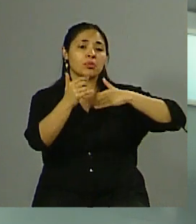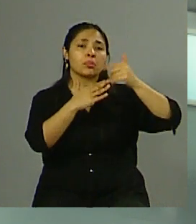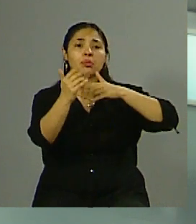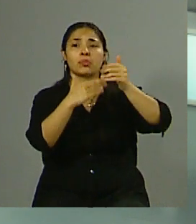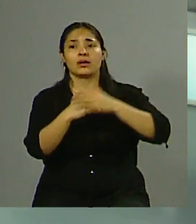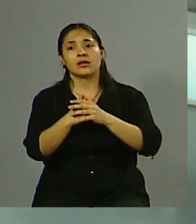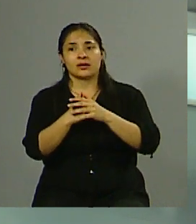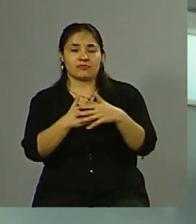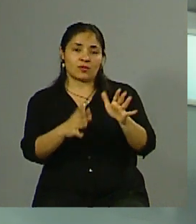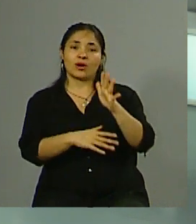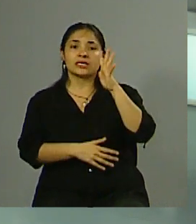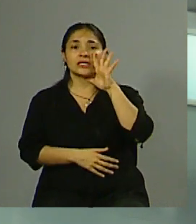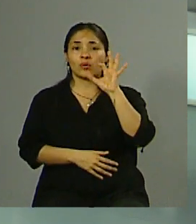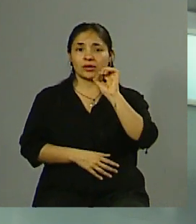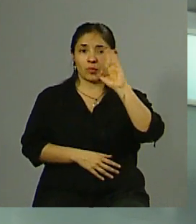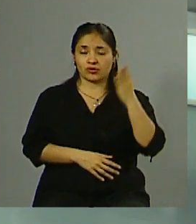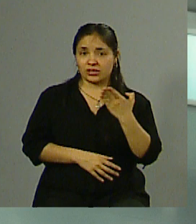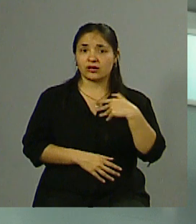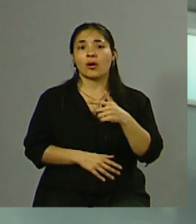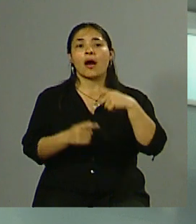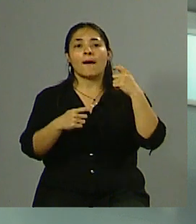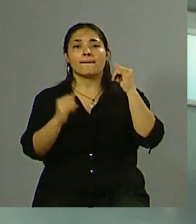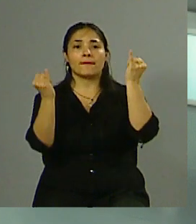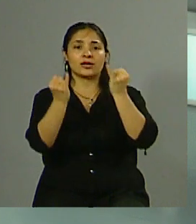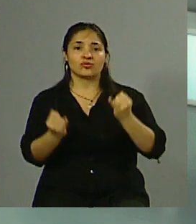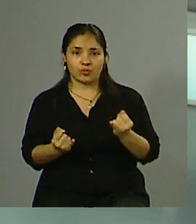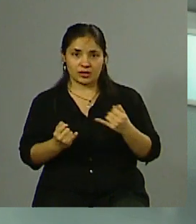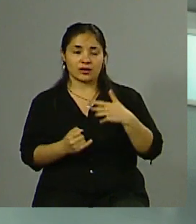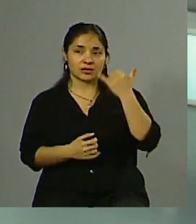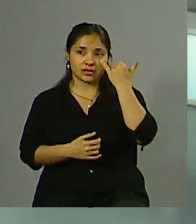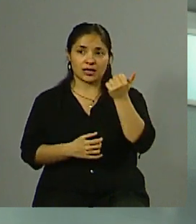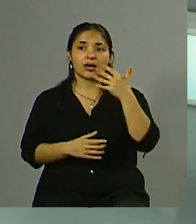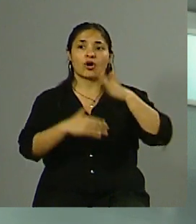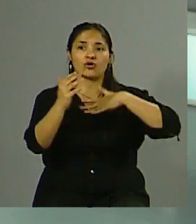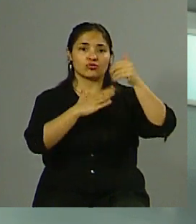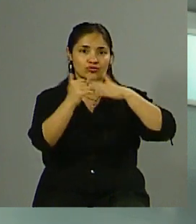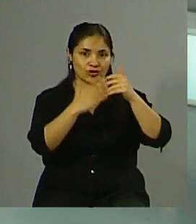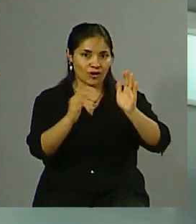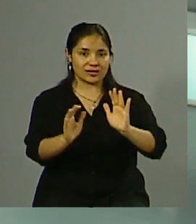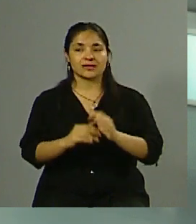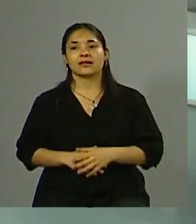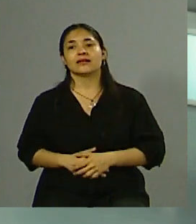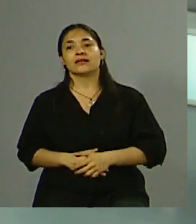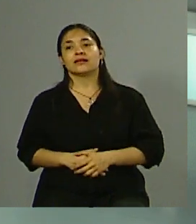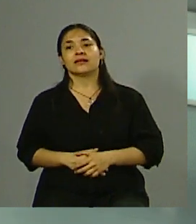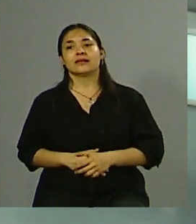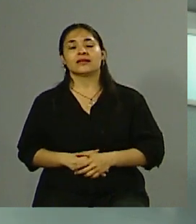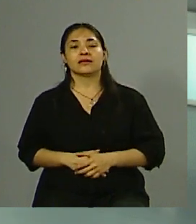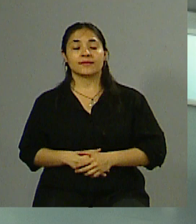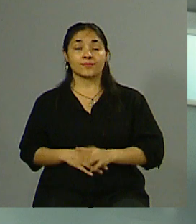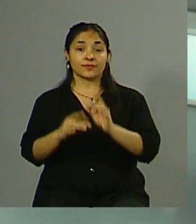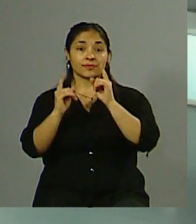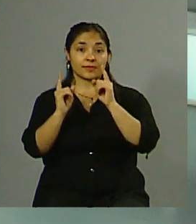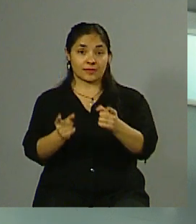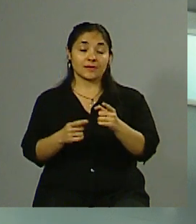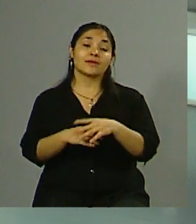sea el 50%, porque para eso están presupuestadas o para el 100% están presupuestadas las obras. En fin. Tal vez a muchos no les